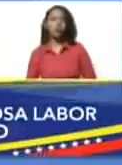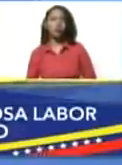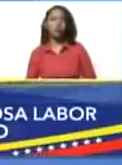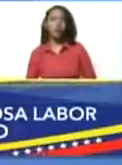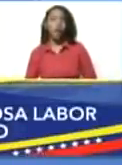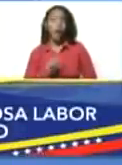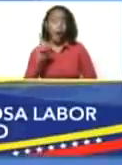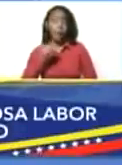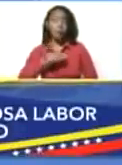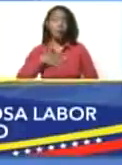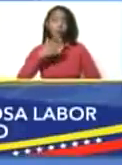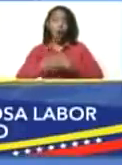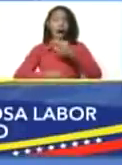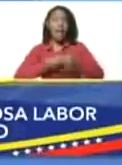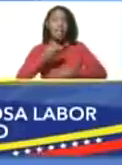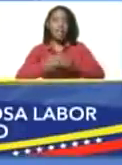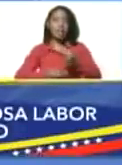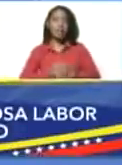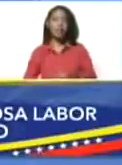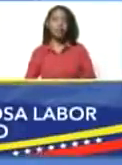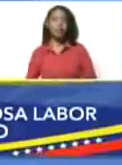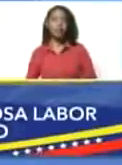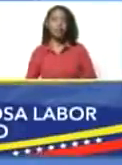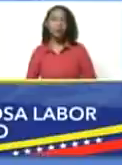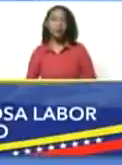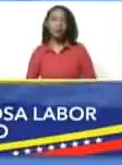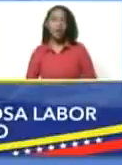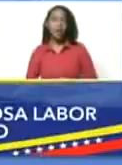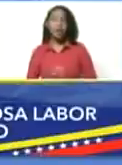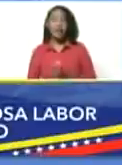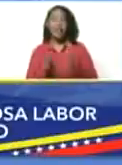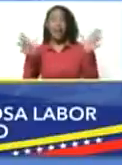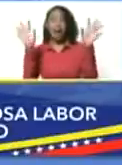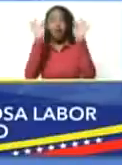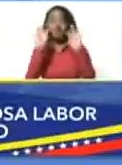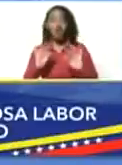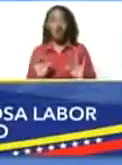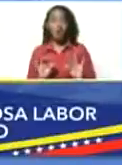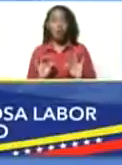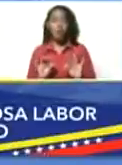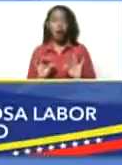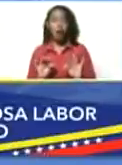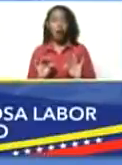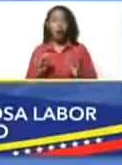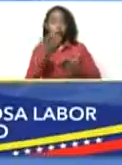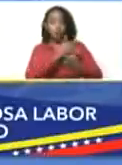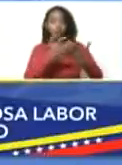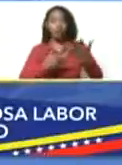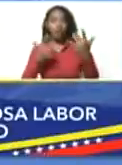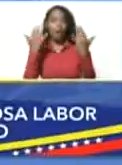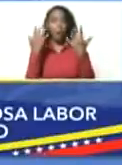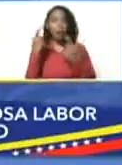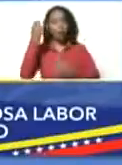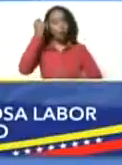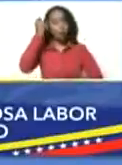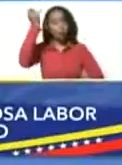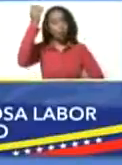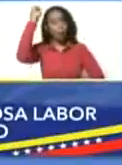Pudo llevar con gran calidad literaria, con gran